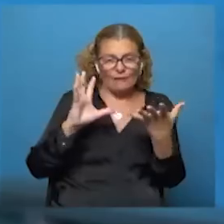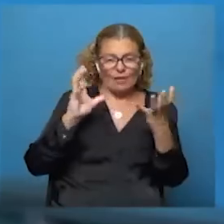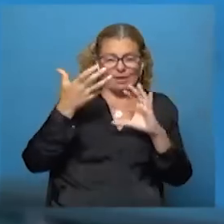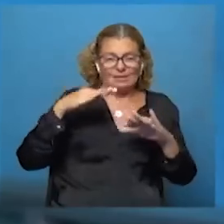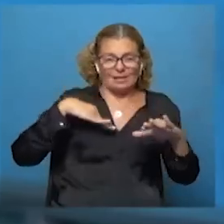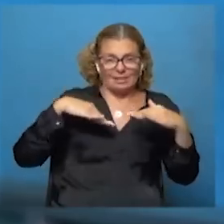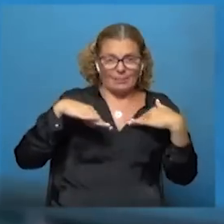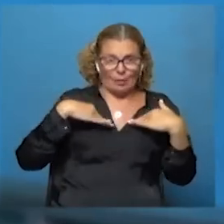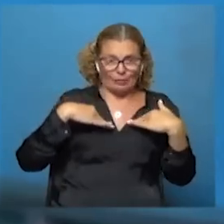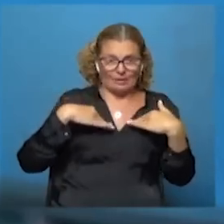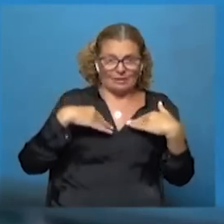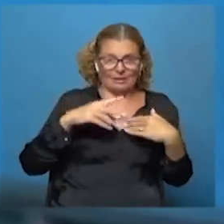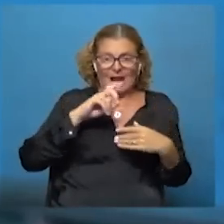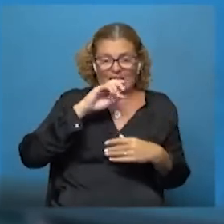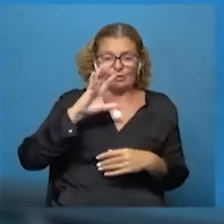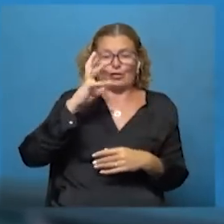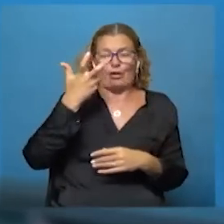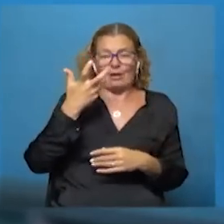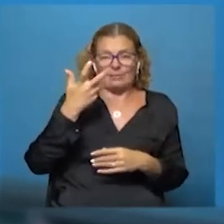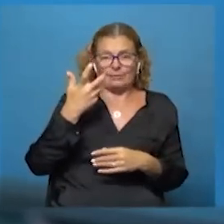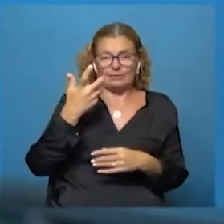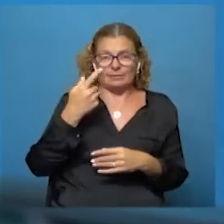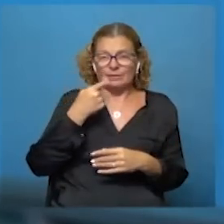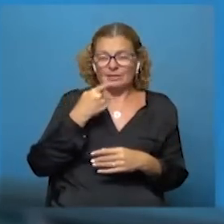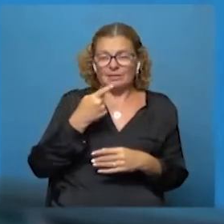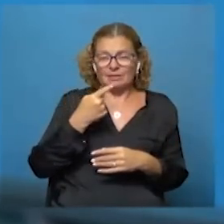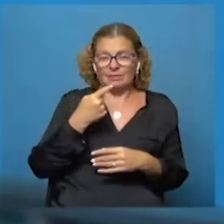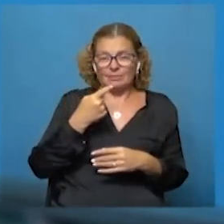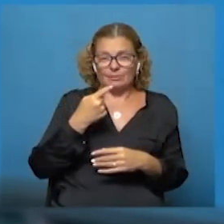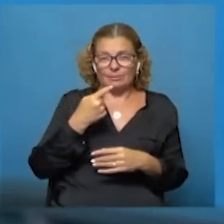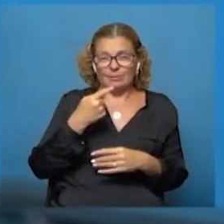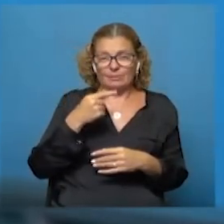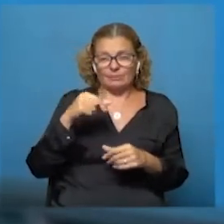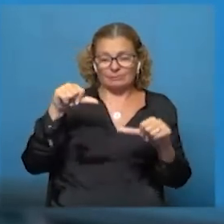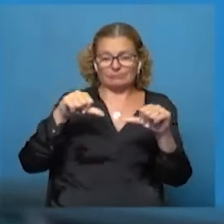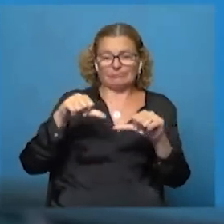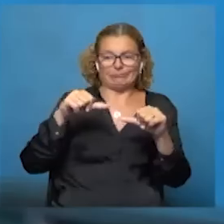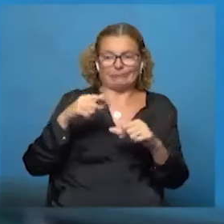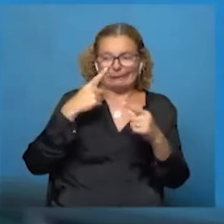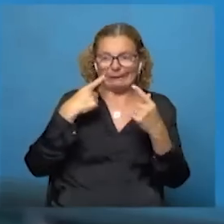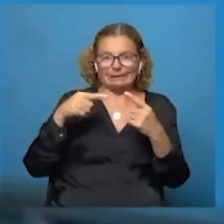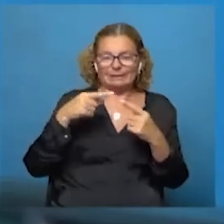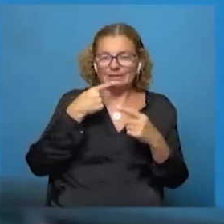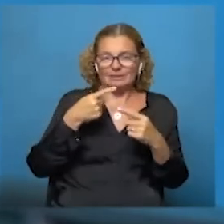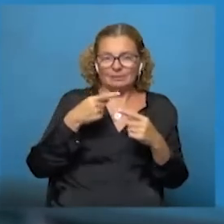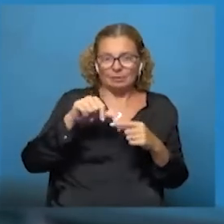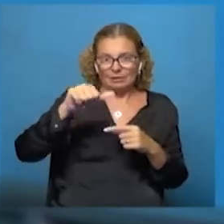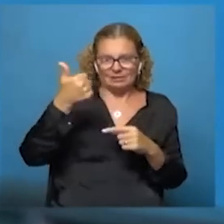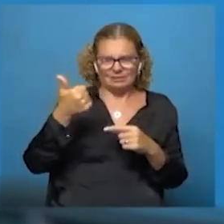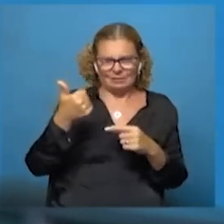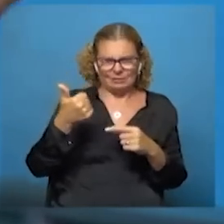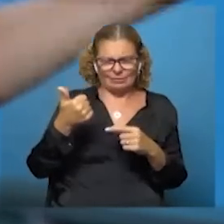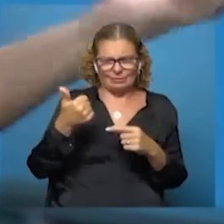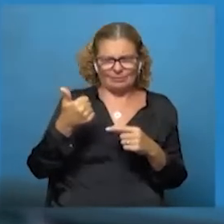deporte y se enojan porque en un medio dijiste que había sido un operativo triste cuando dijeron que había sido exitoso